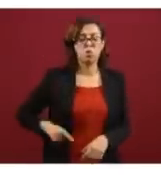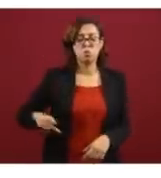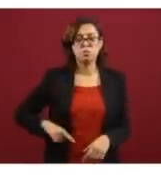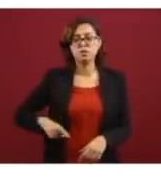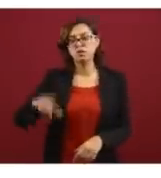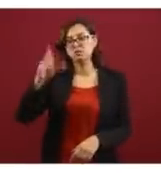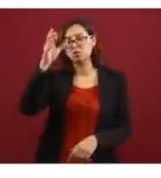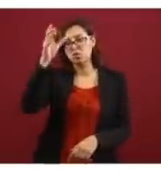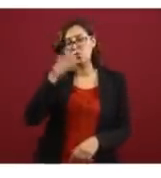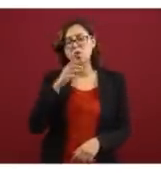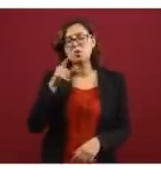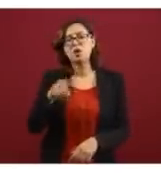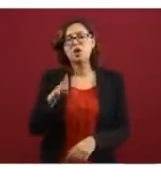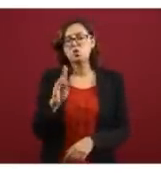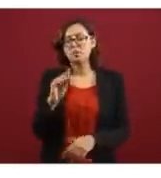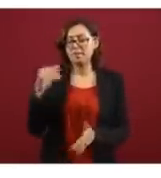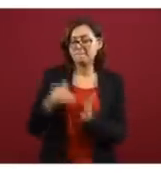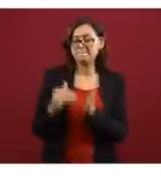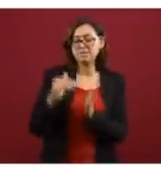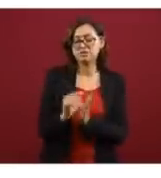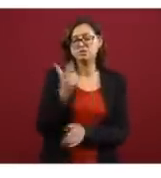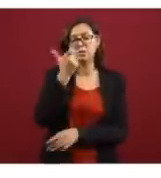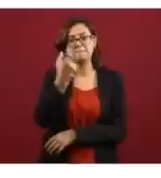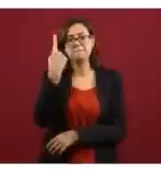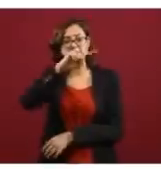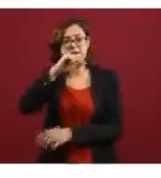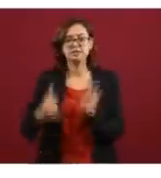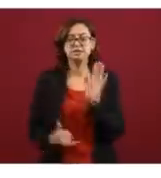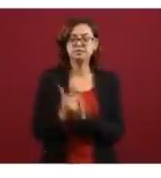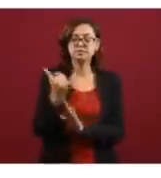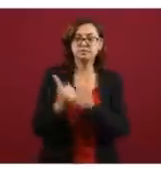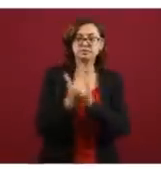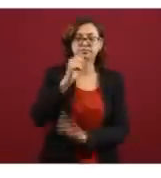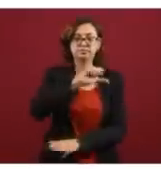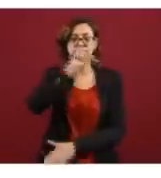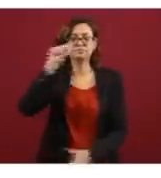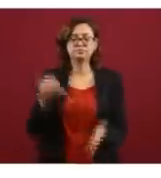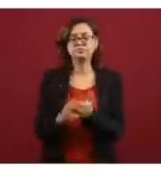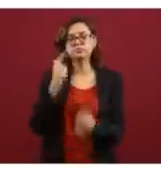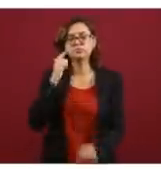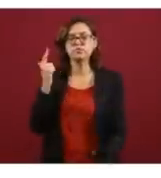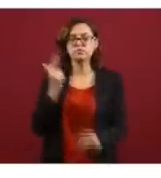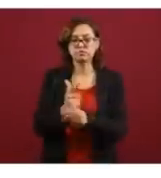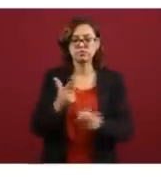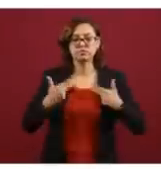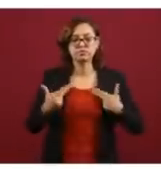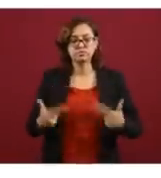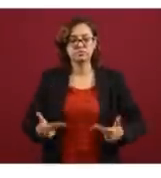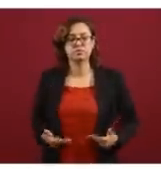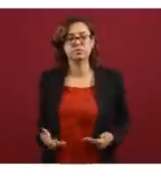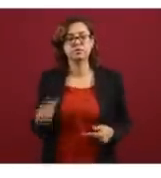Coahuila de 90 millones de pesos para la construcción del Centro de Identificación Humana. Será un centro regional de